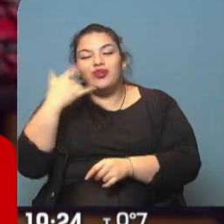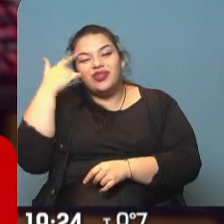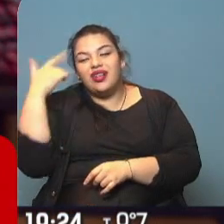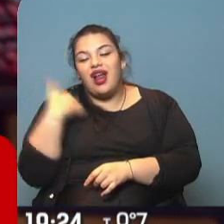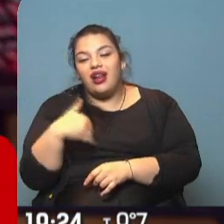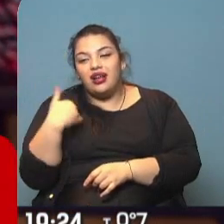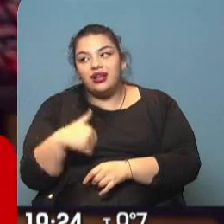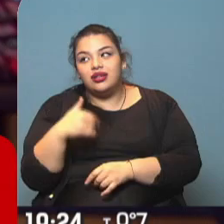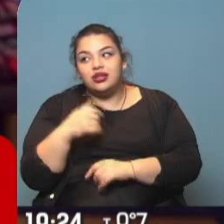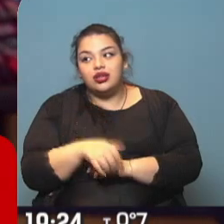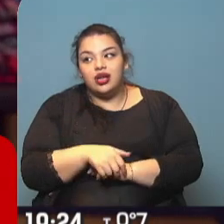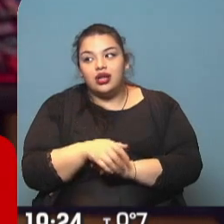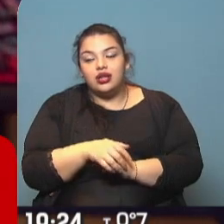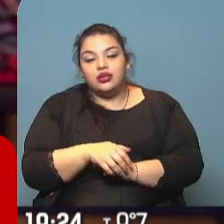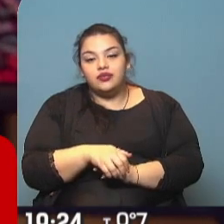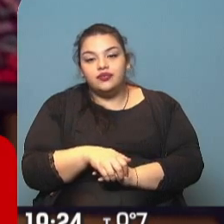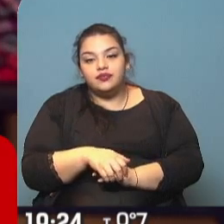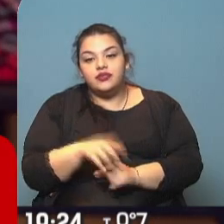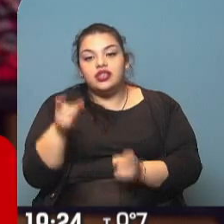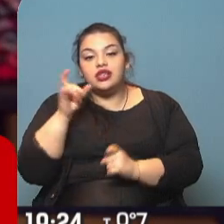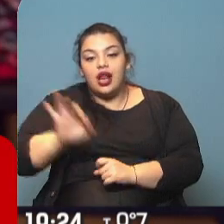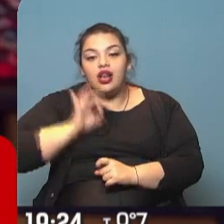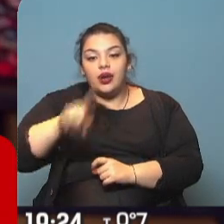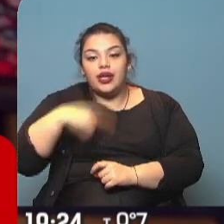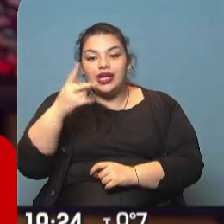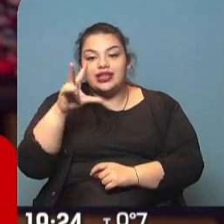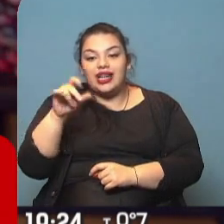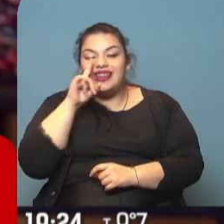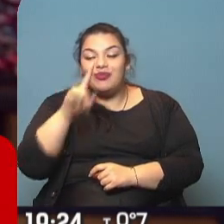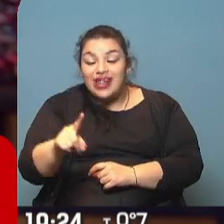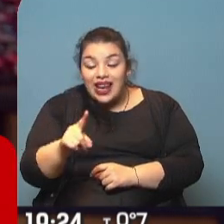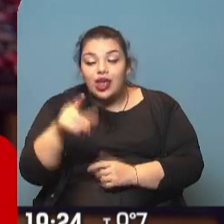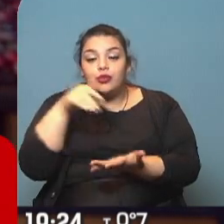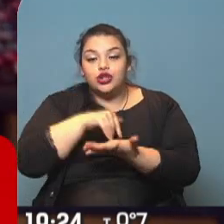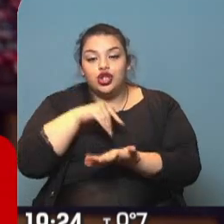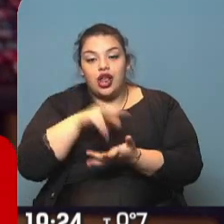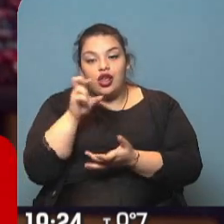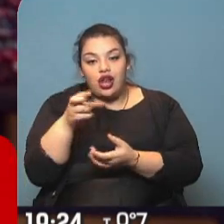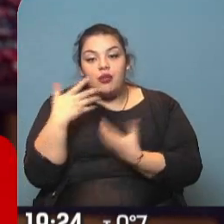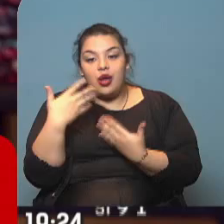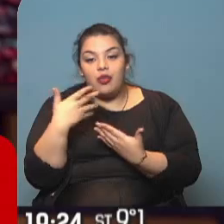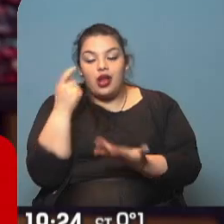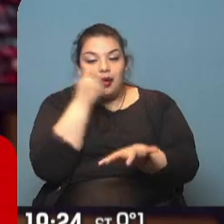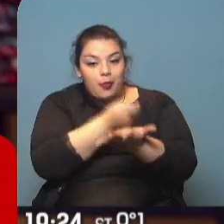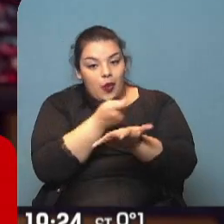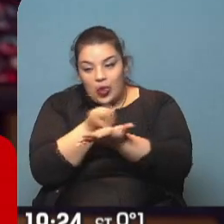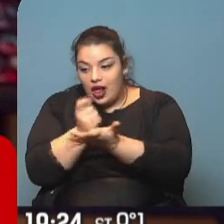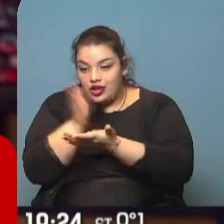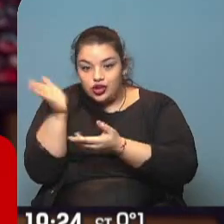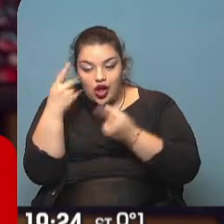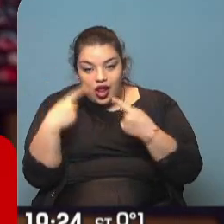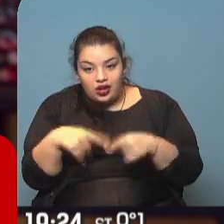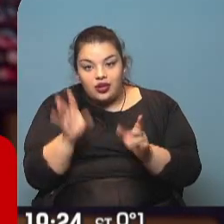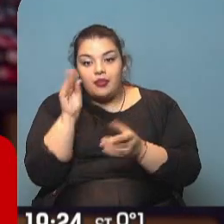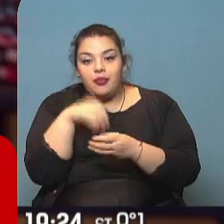Tesoro Nacional, necesita el año que viene 30.000 millones de dólares para financiar lo que es todo el déficit fiscal, más los intereses, más